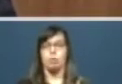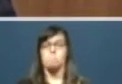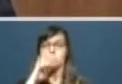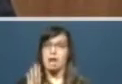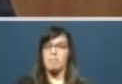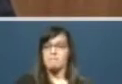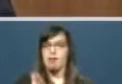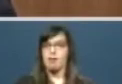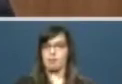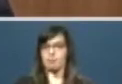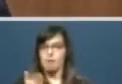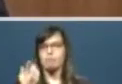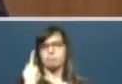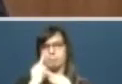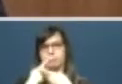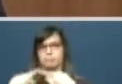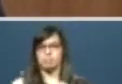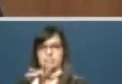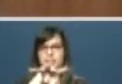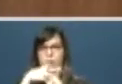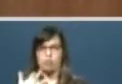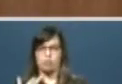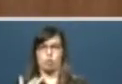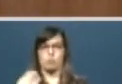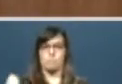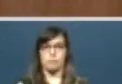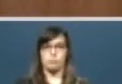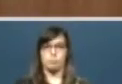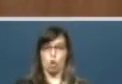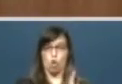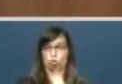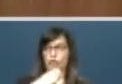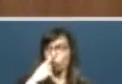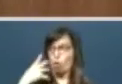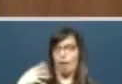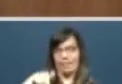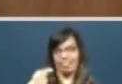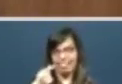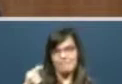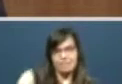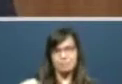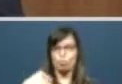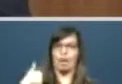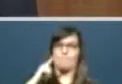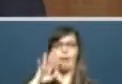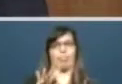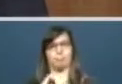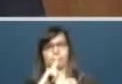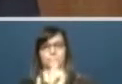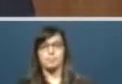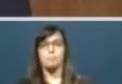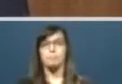muy distintas de las que fueron el contexto de este mismo debate en los años anteriores en estos últimos meses